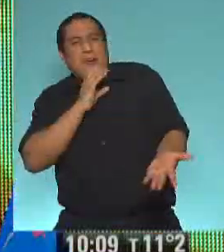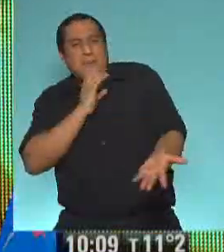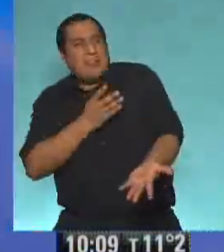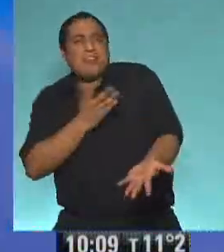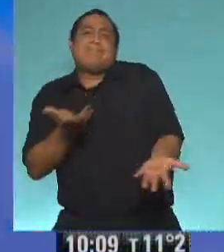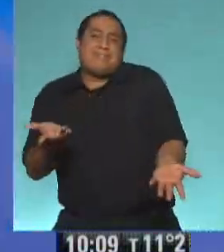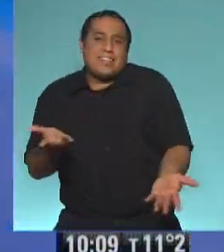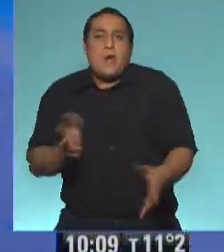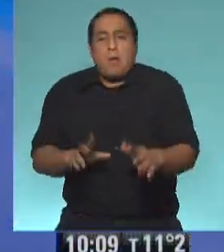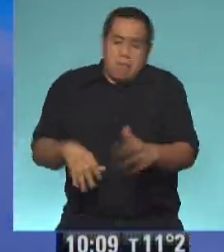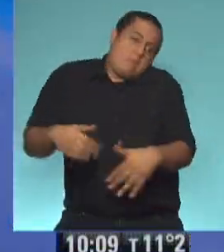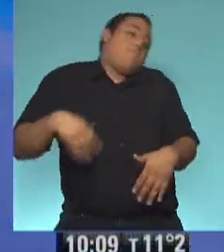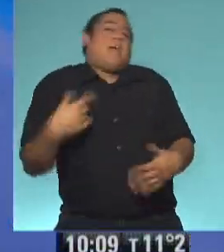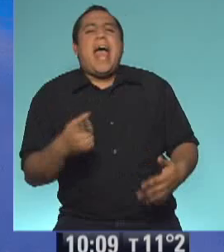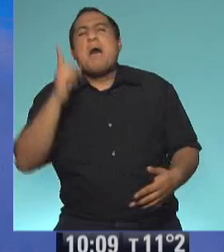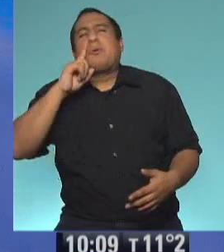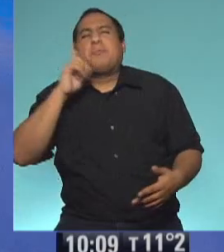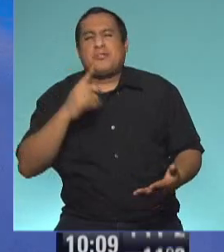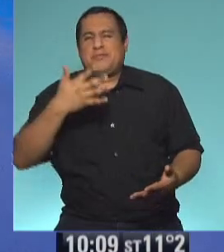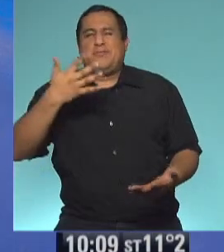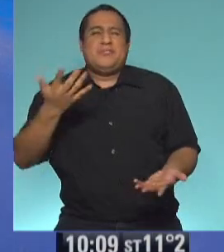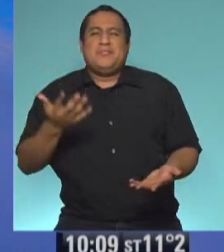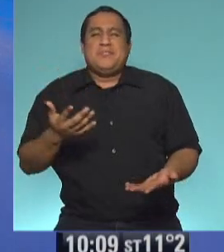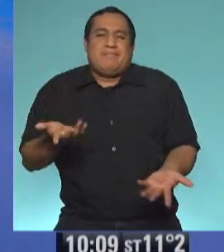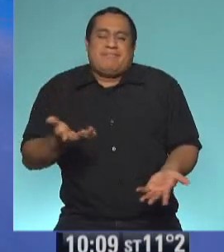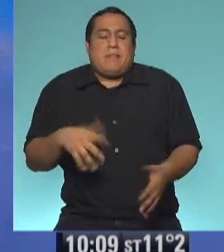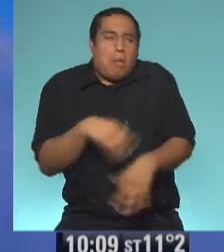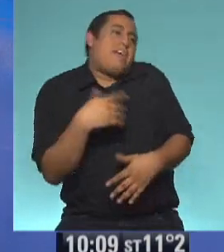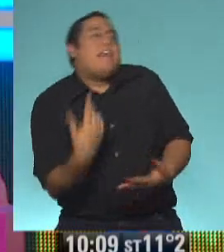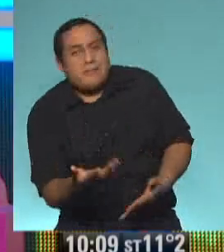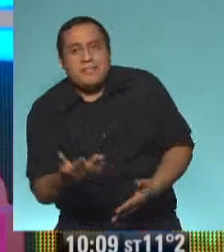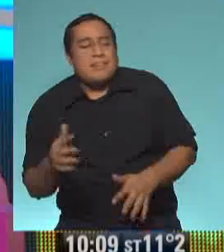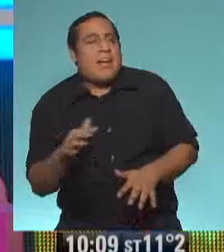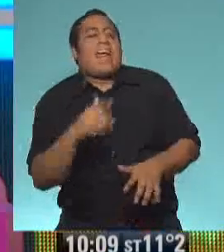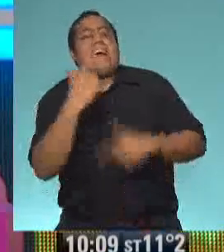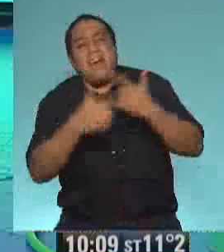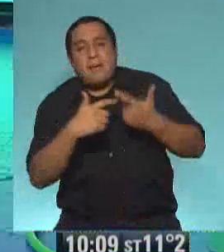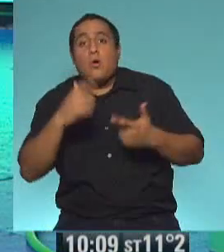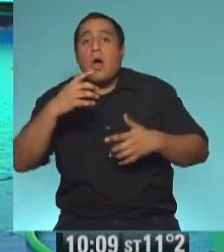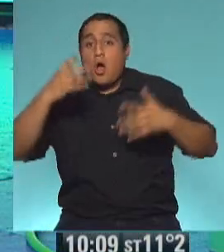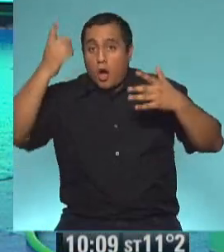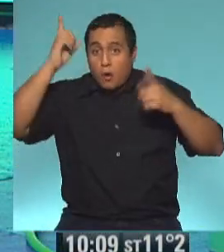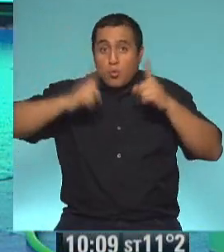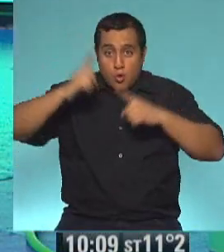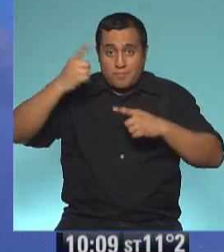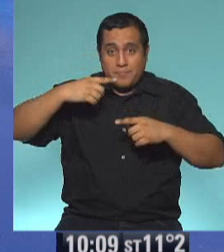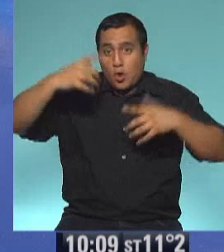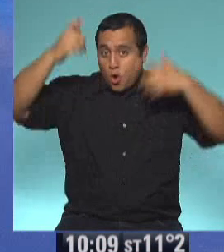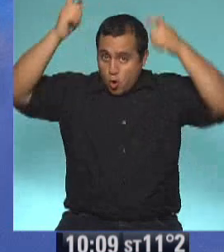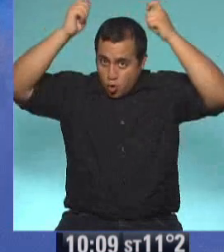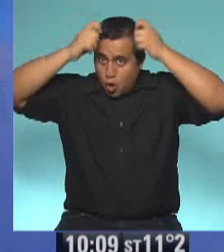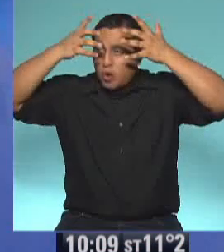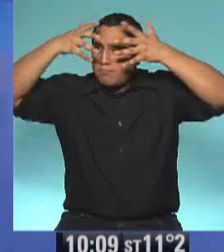Sí. Muchos se tropiezan a propósito. Bueno, otros usan gorros. Mira, sí, señor, ahí tenemos una foto. Mira, ahí tenemos una